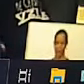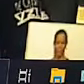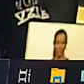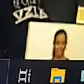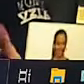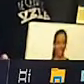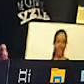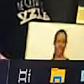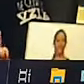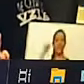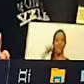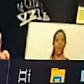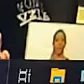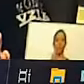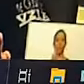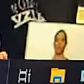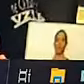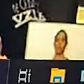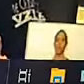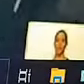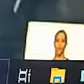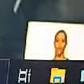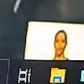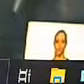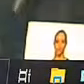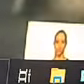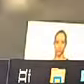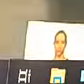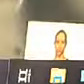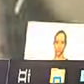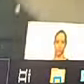Video número 28, ya regresamos con más. ¿Se prendió?